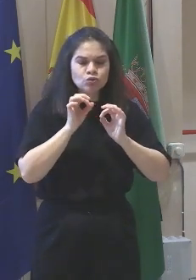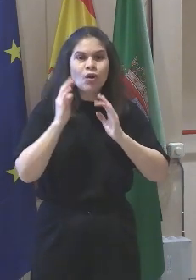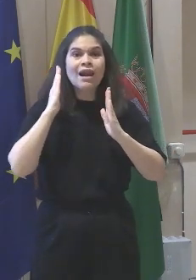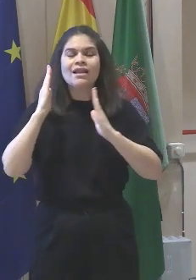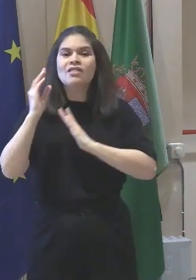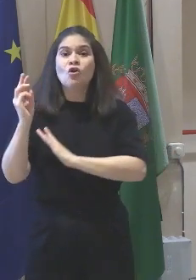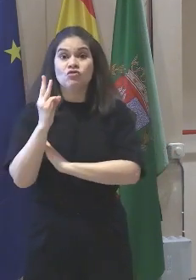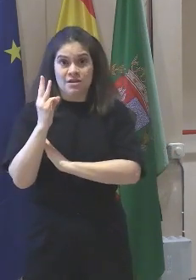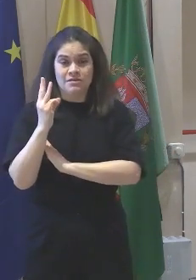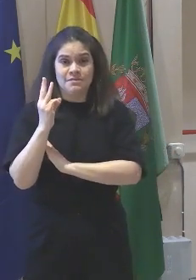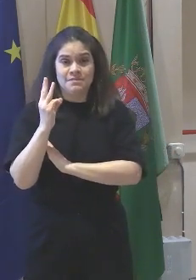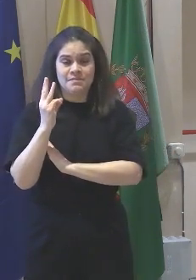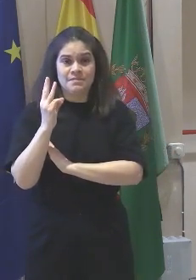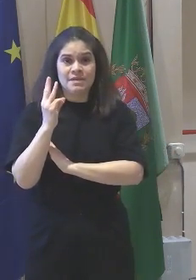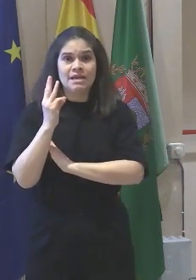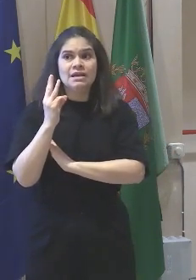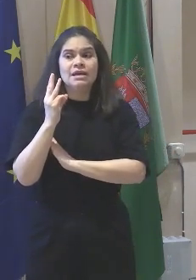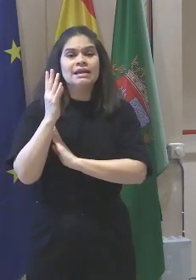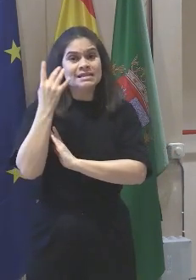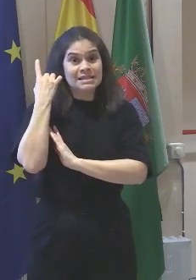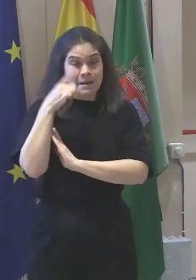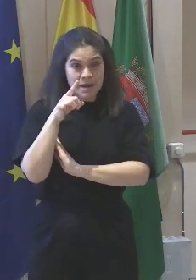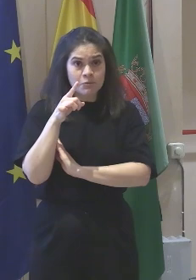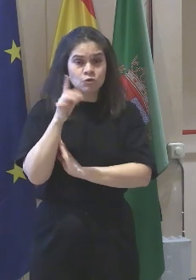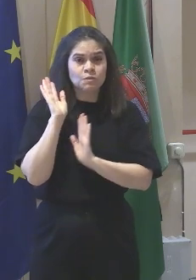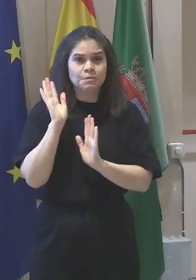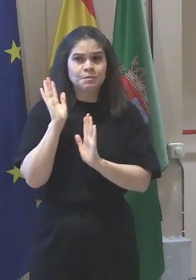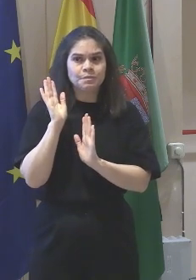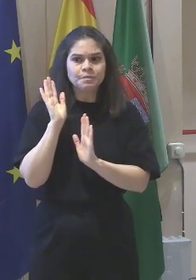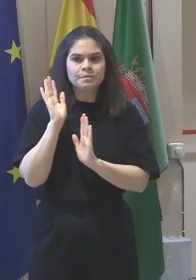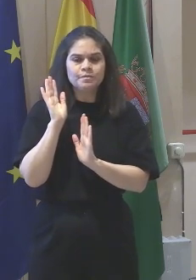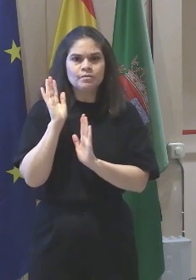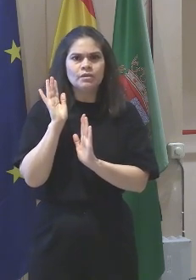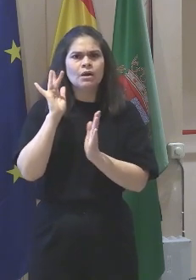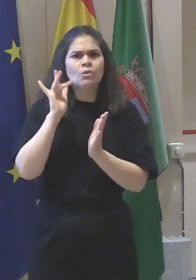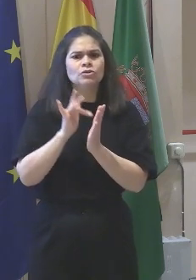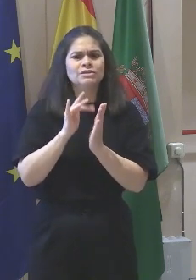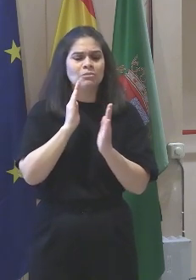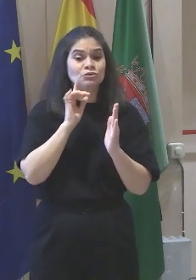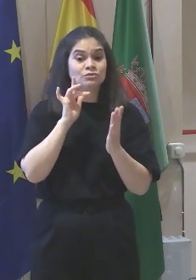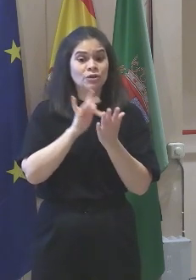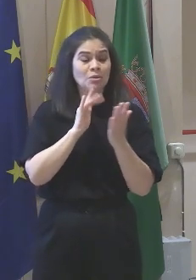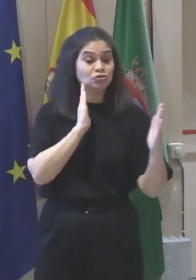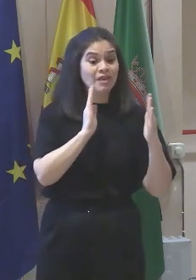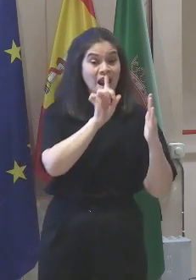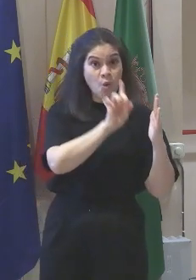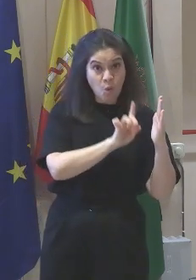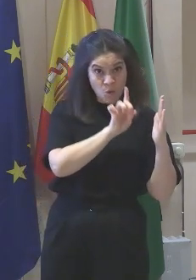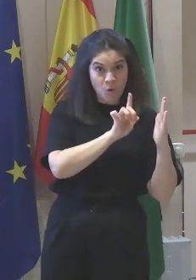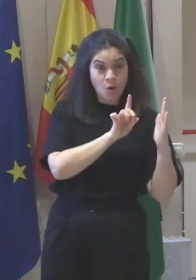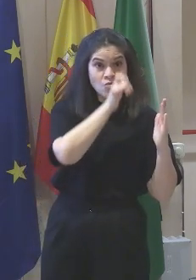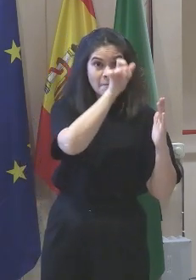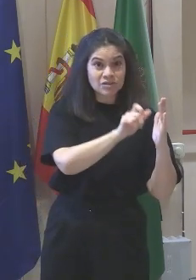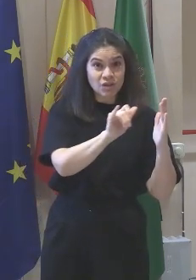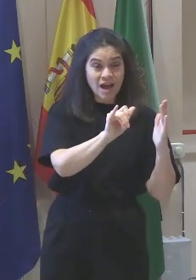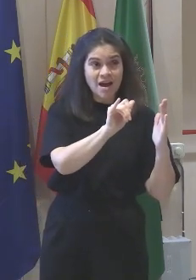3. Y sabemos que cuando estamos en un estadio 1, es decir, una persona tiene 2 o